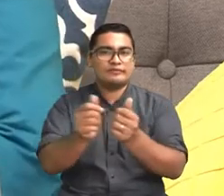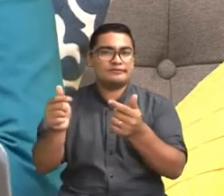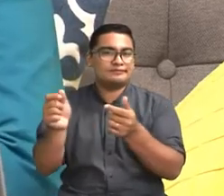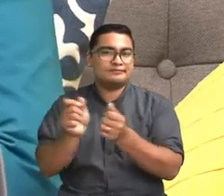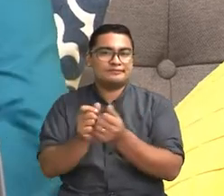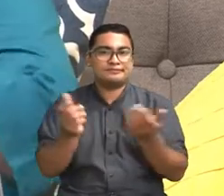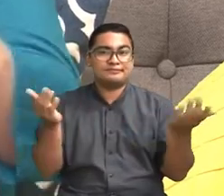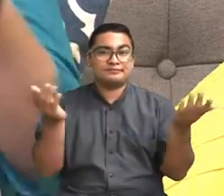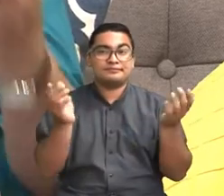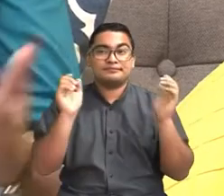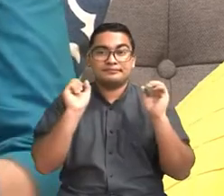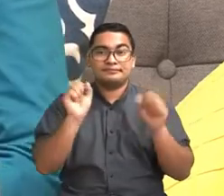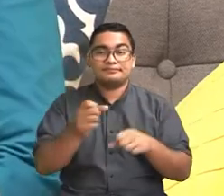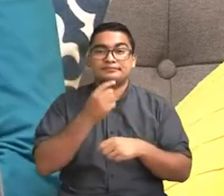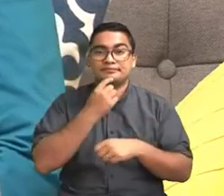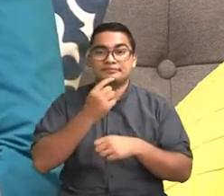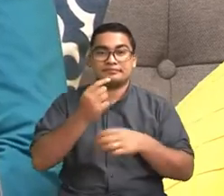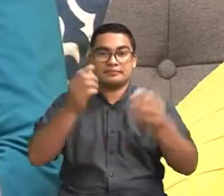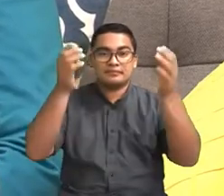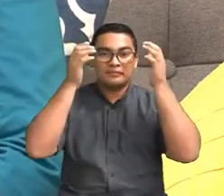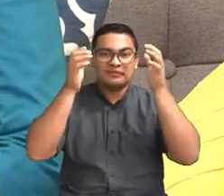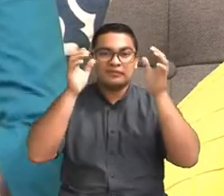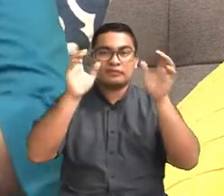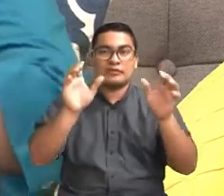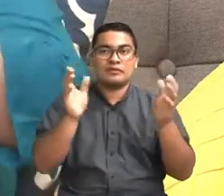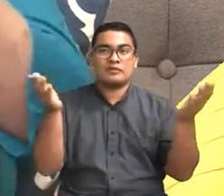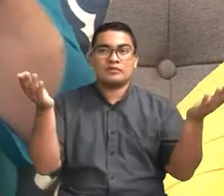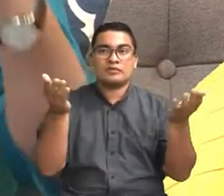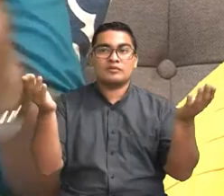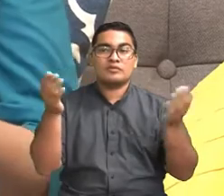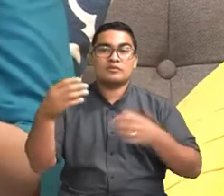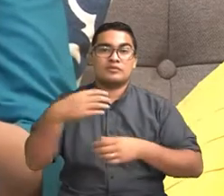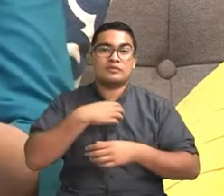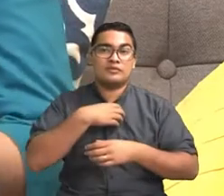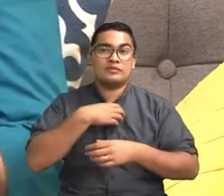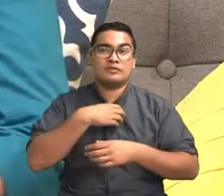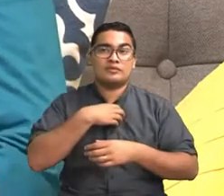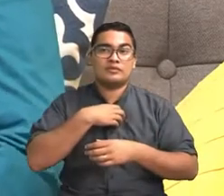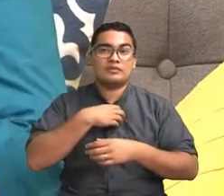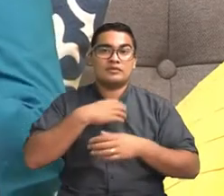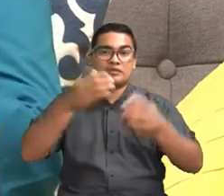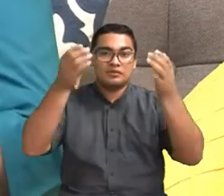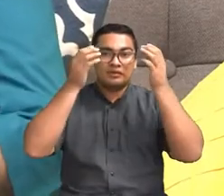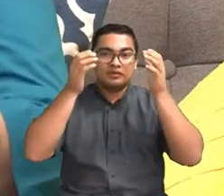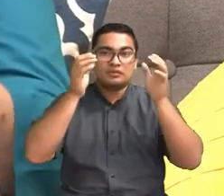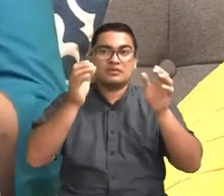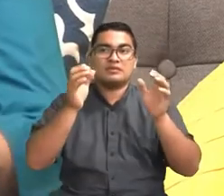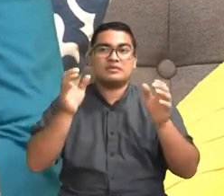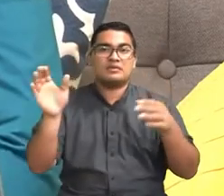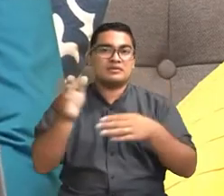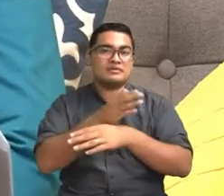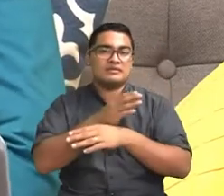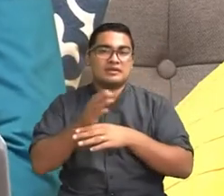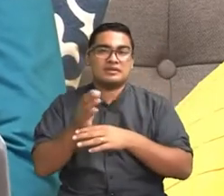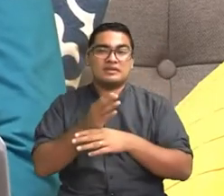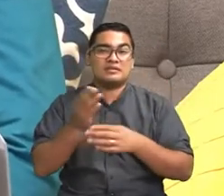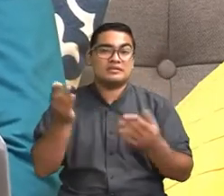cosmovisión, por la cultura, por toda la parte cultural, étnica,